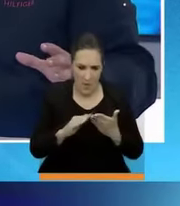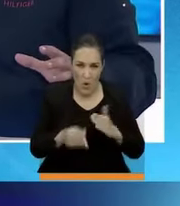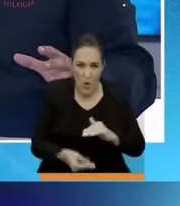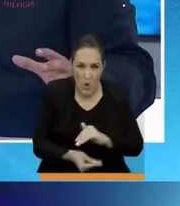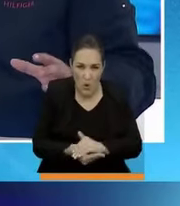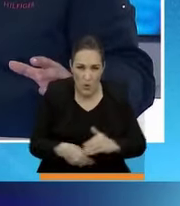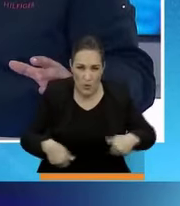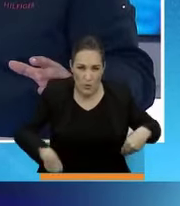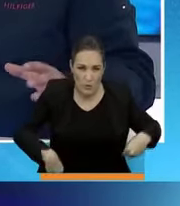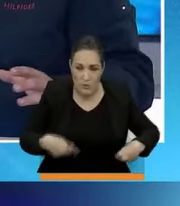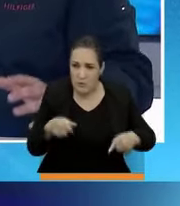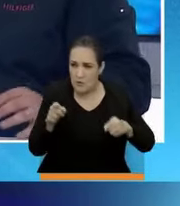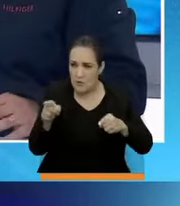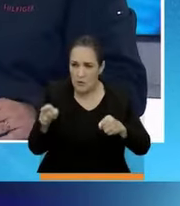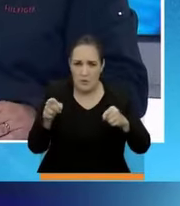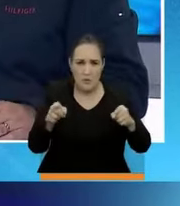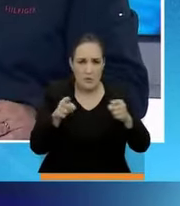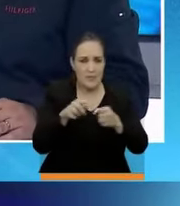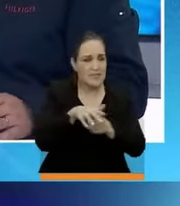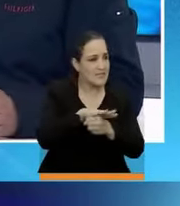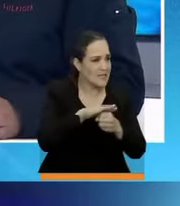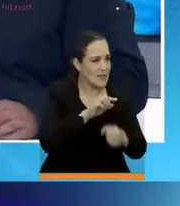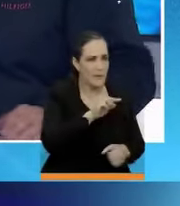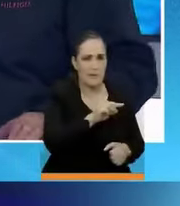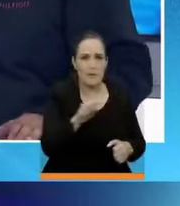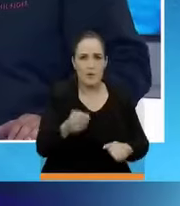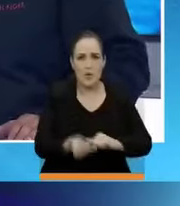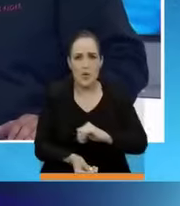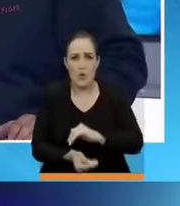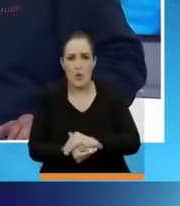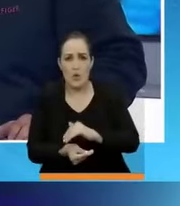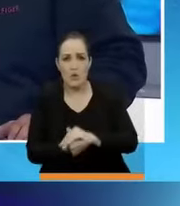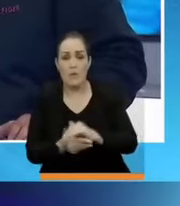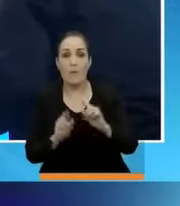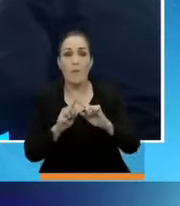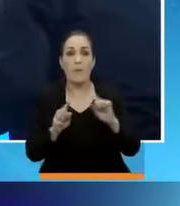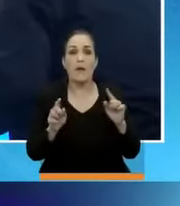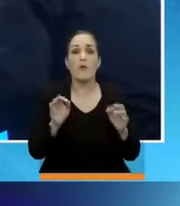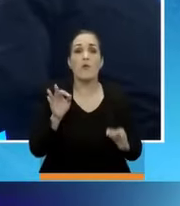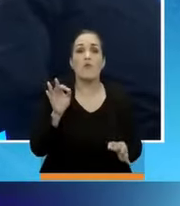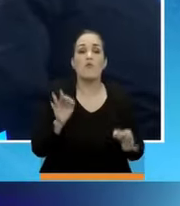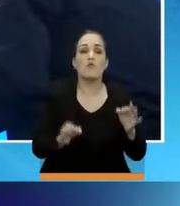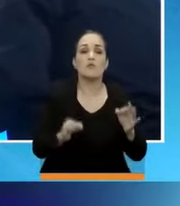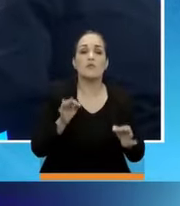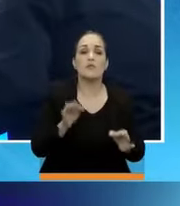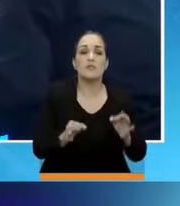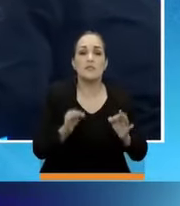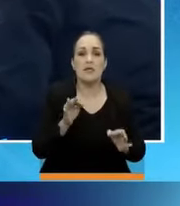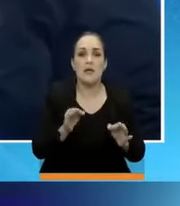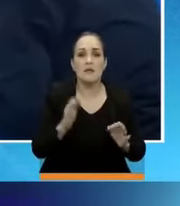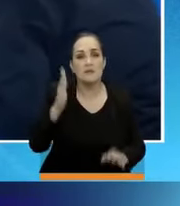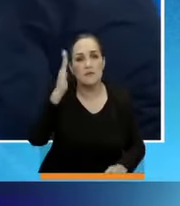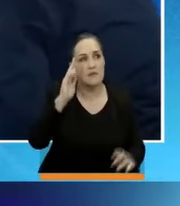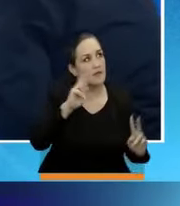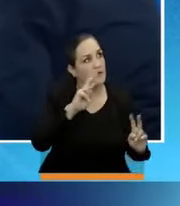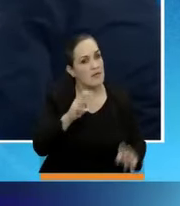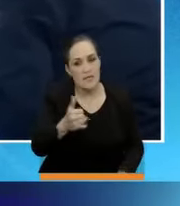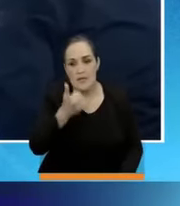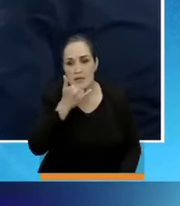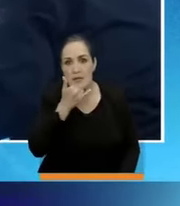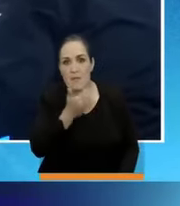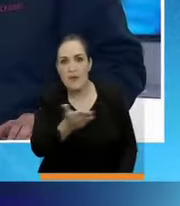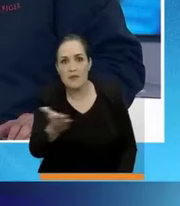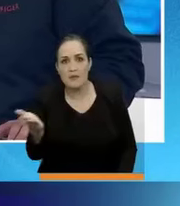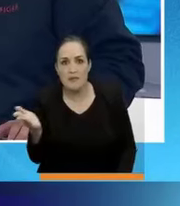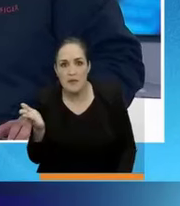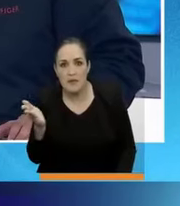cantidad de situaciones de presunta corrupción, pero la justicia y la llamada a determinar qué pasa por el bien de los denunciados